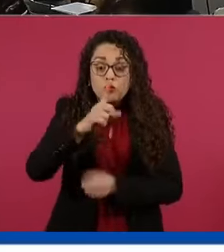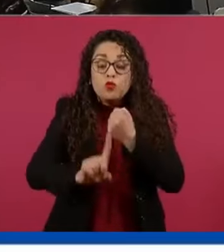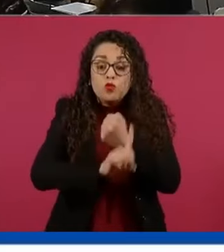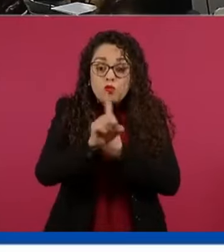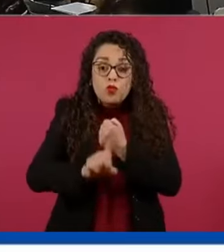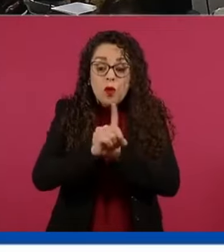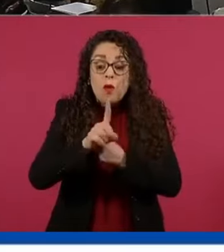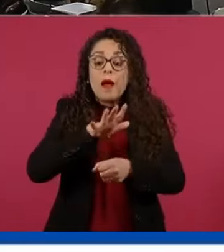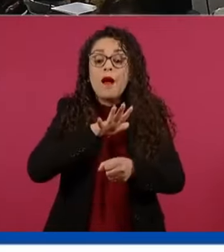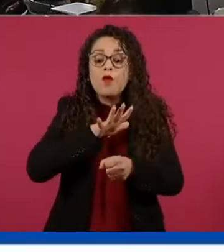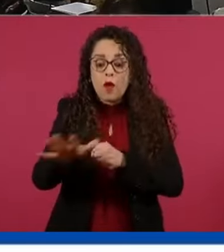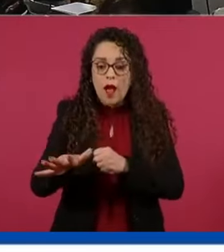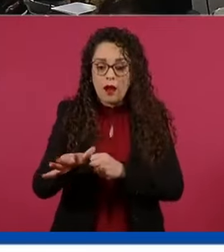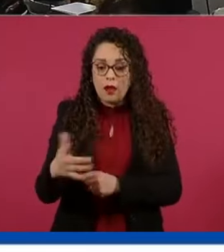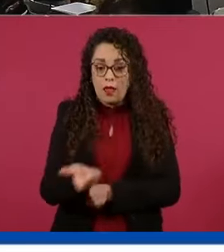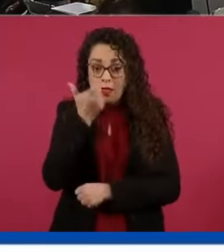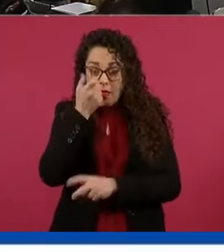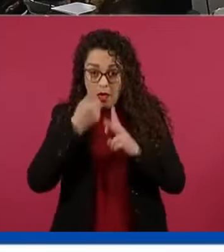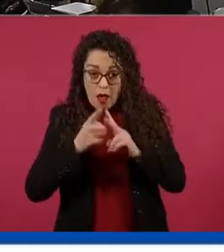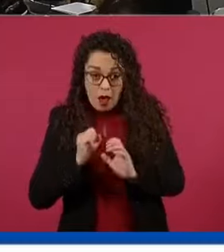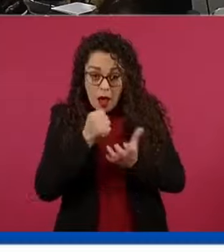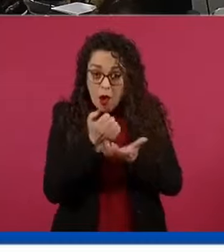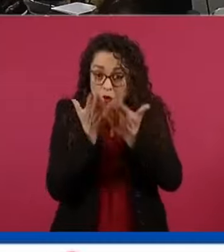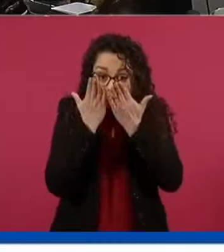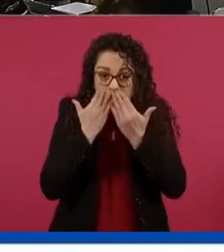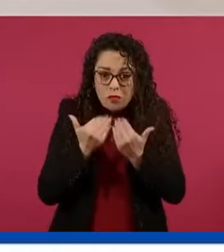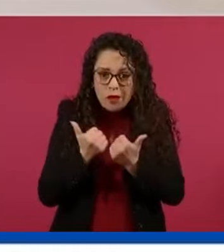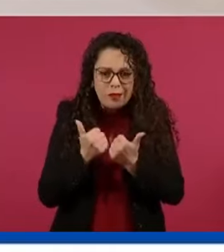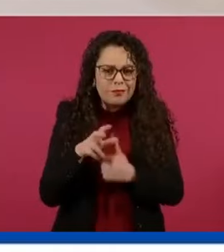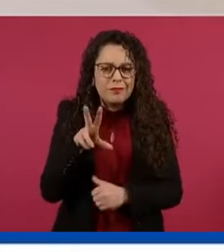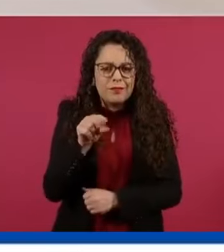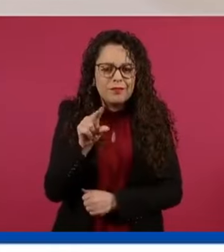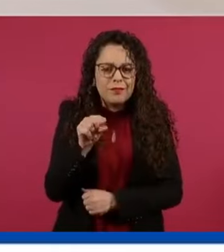de presupuesto, el problema de México era la corrupción, se robaban todo,